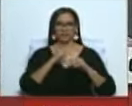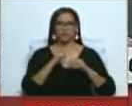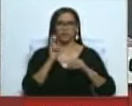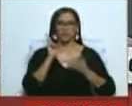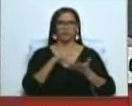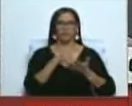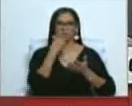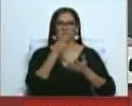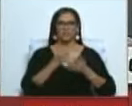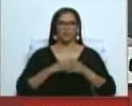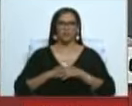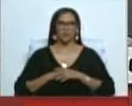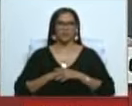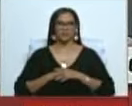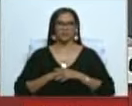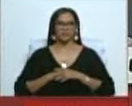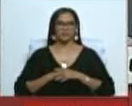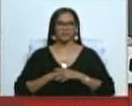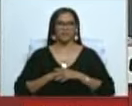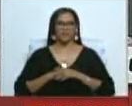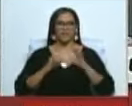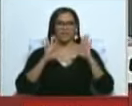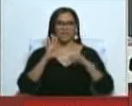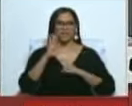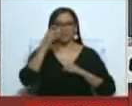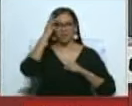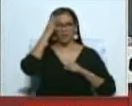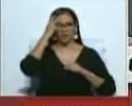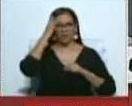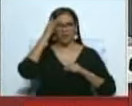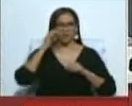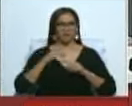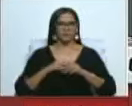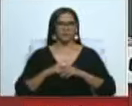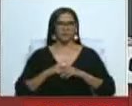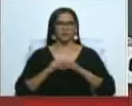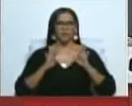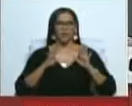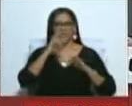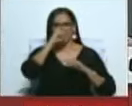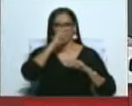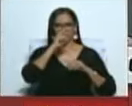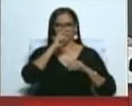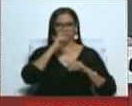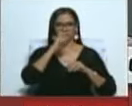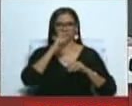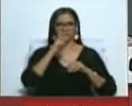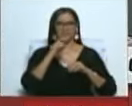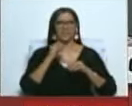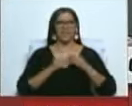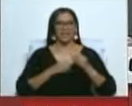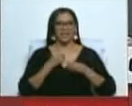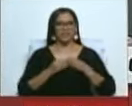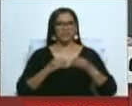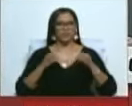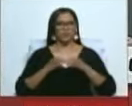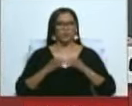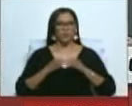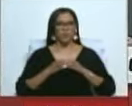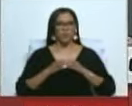no visitó. 15 de febrero. 15 de febrero, 9 años. Ahí hice un conjunto de